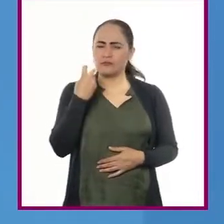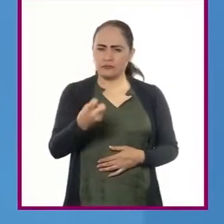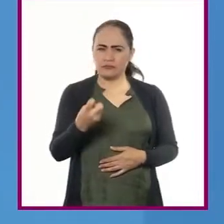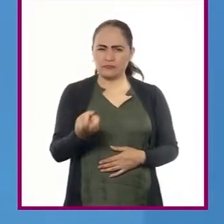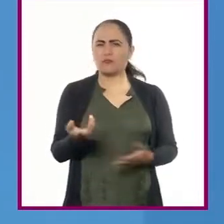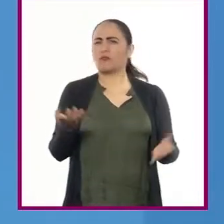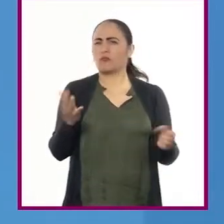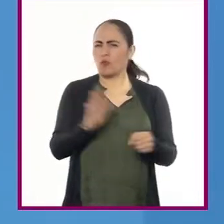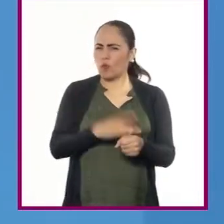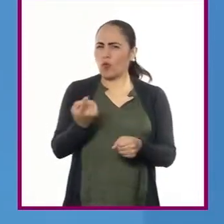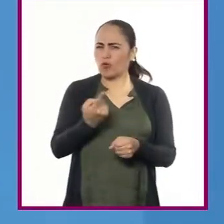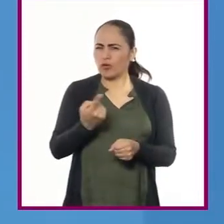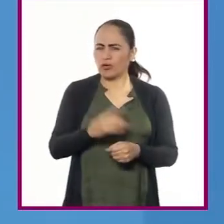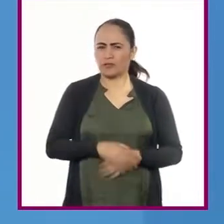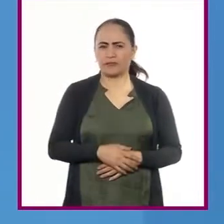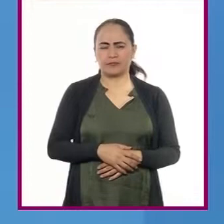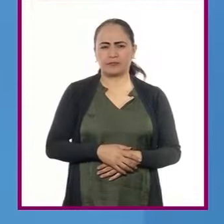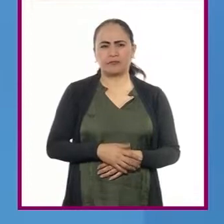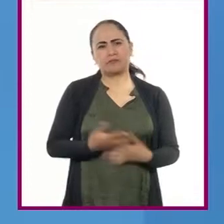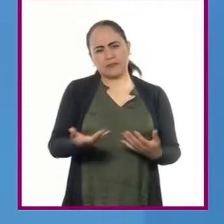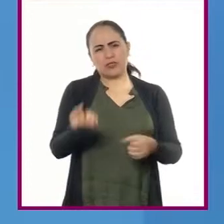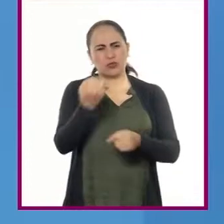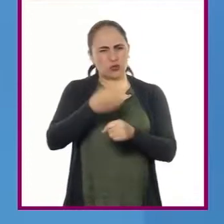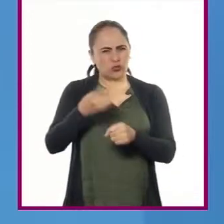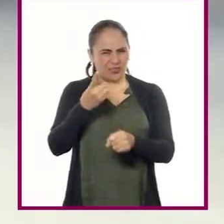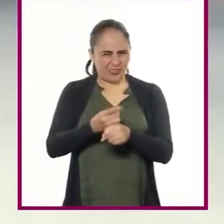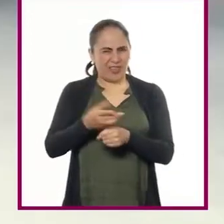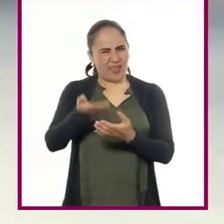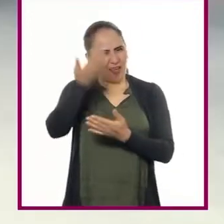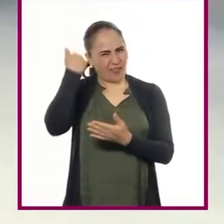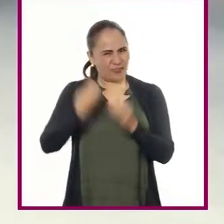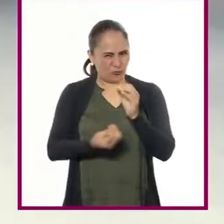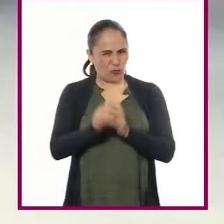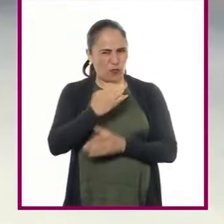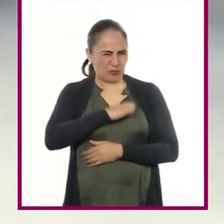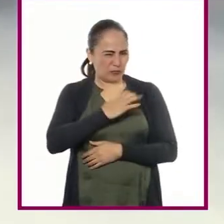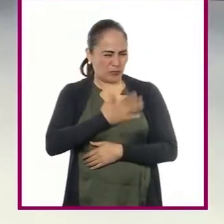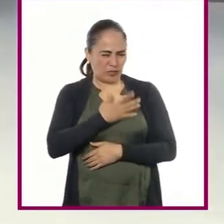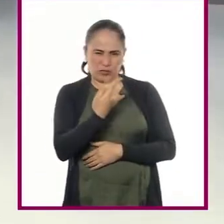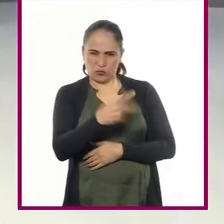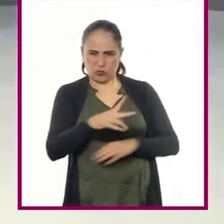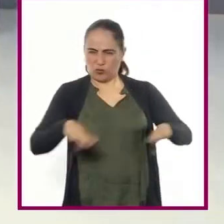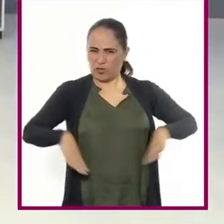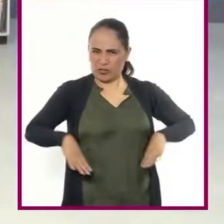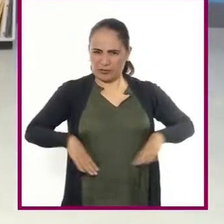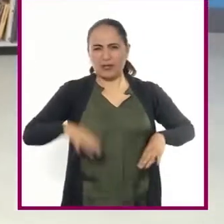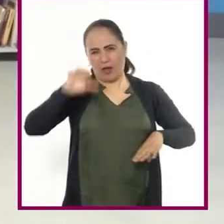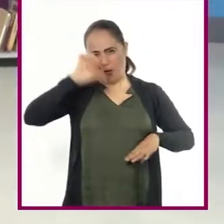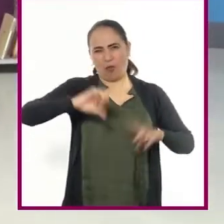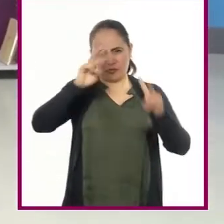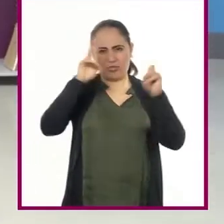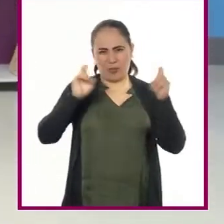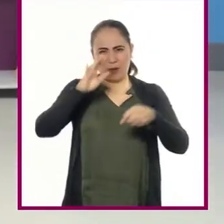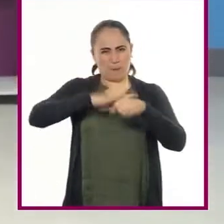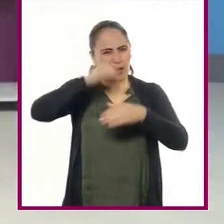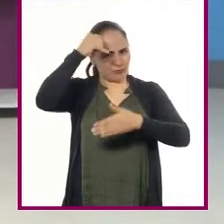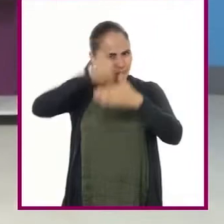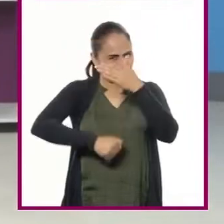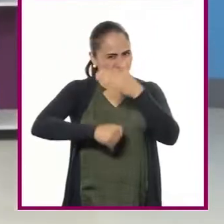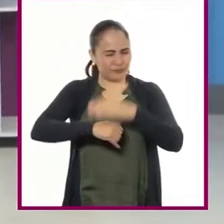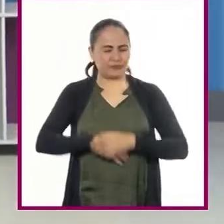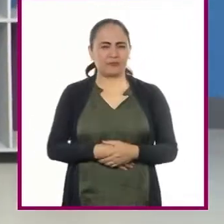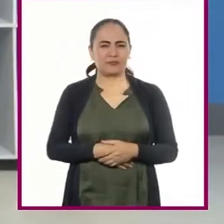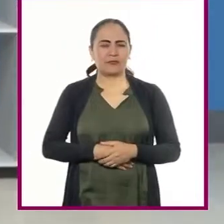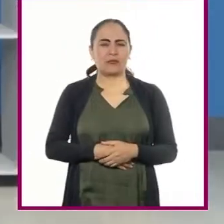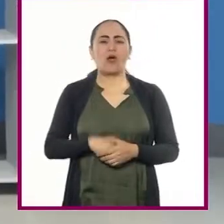su explicación en las características de la sociedad novohispana. Tema de la sesión de hoy. La pregunta que